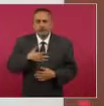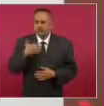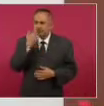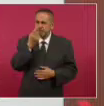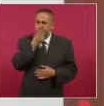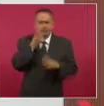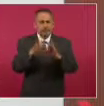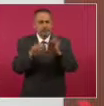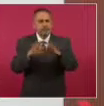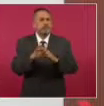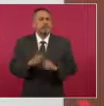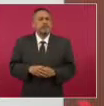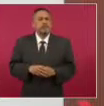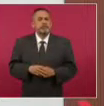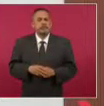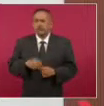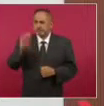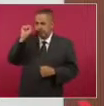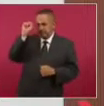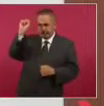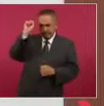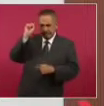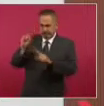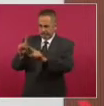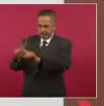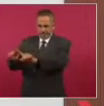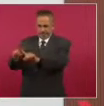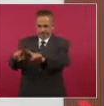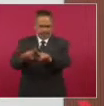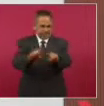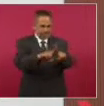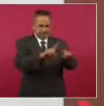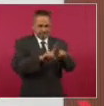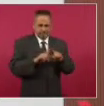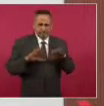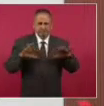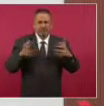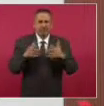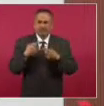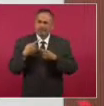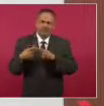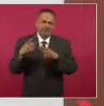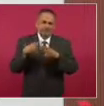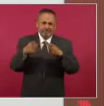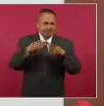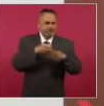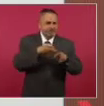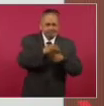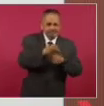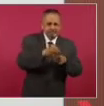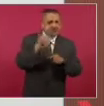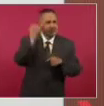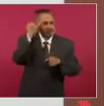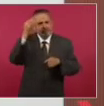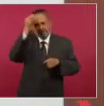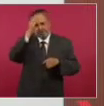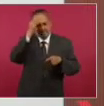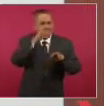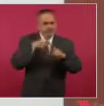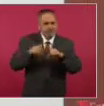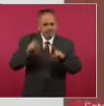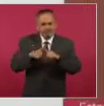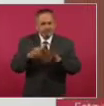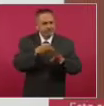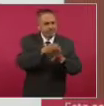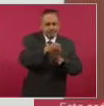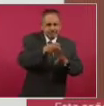notar que la pluralidad de sindicatos hoy presentes, sindicatos de diversas corrientes de pensamiento que en el pasado